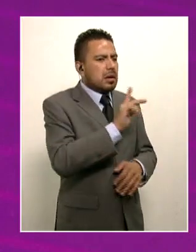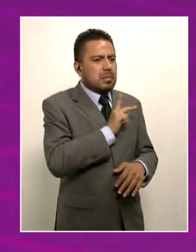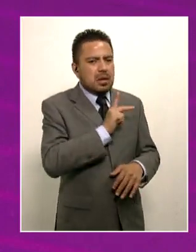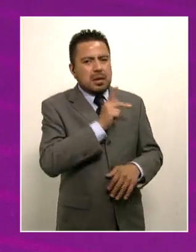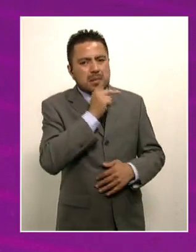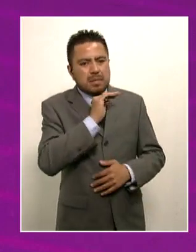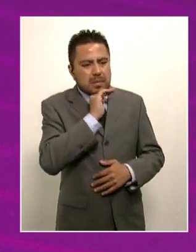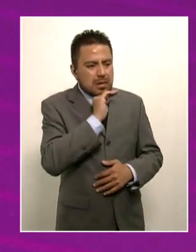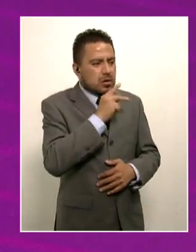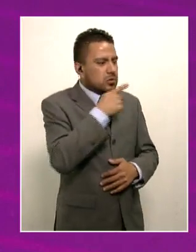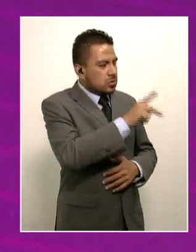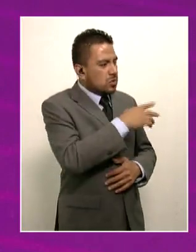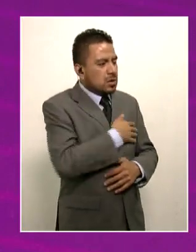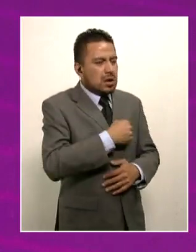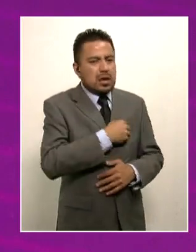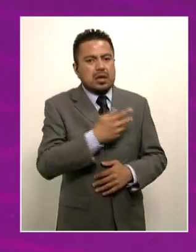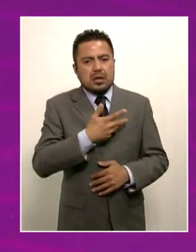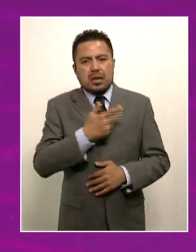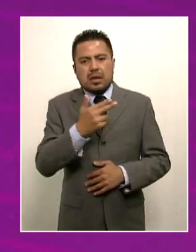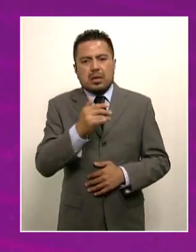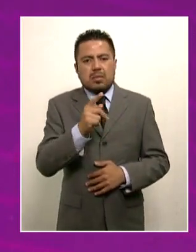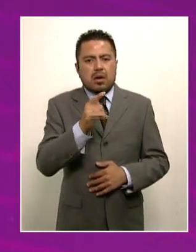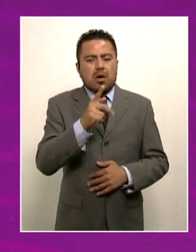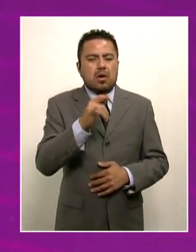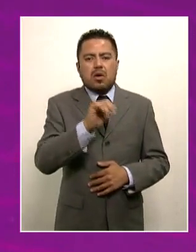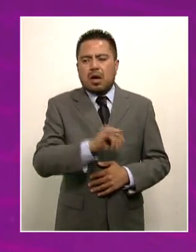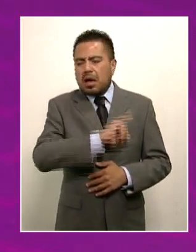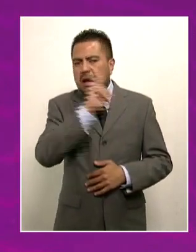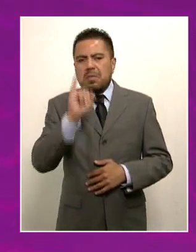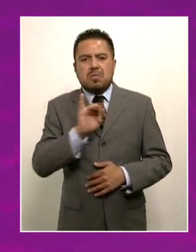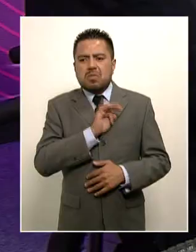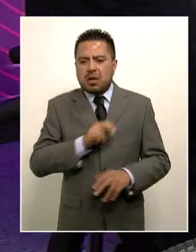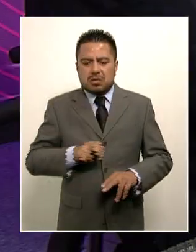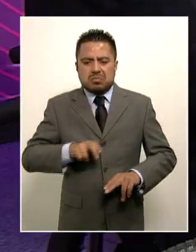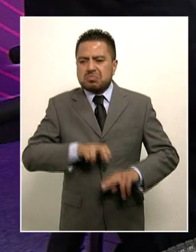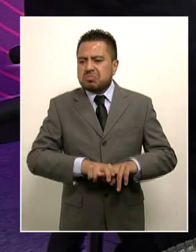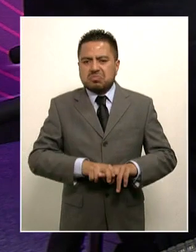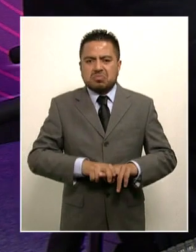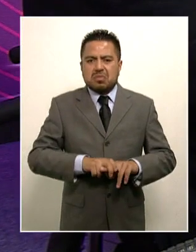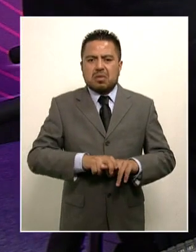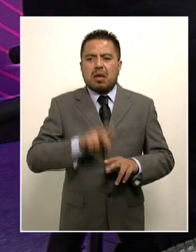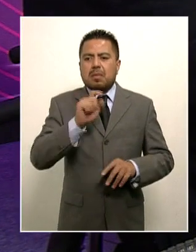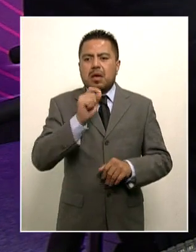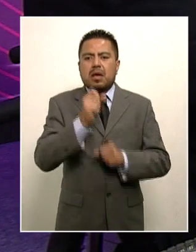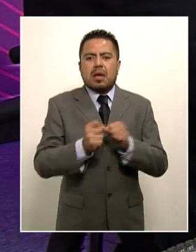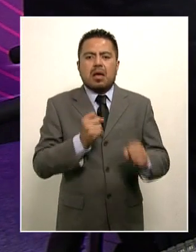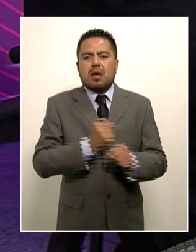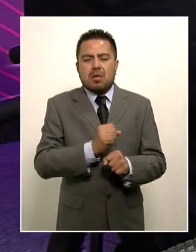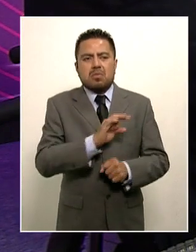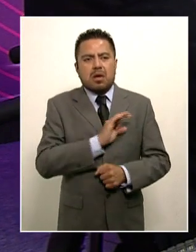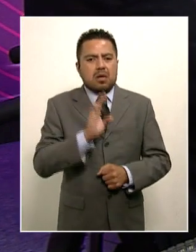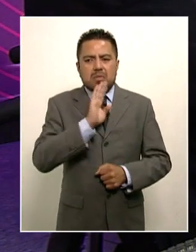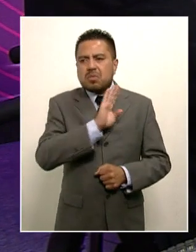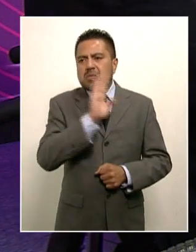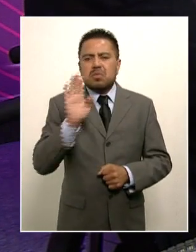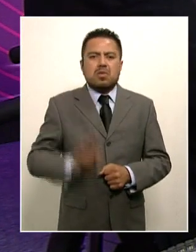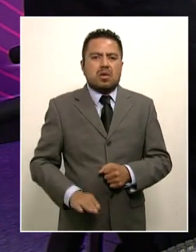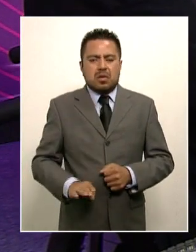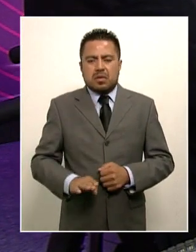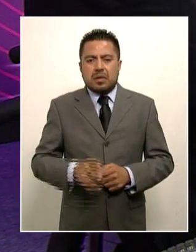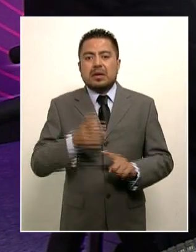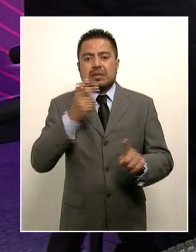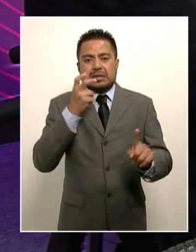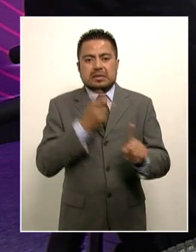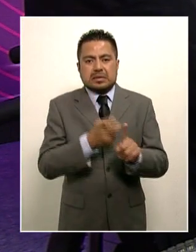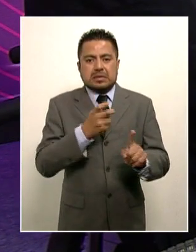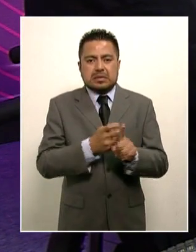su hijo tiene polio, nunca va a poder sentarse siquiera y a los 20 años se va a morir. Entonces, pues eso